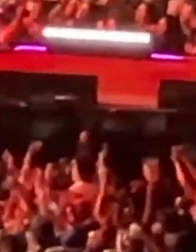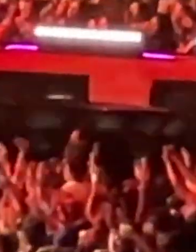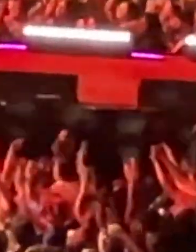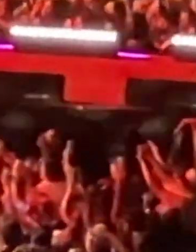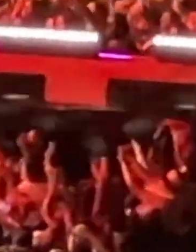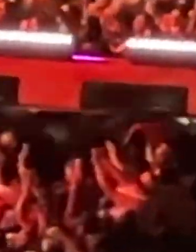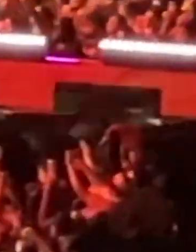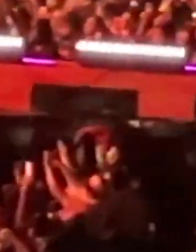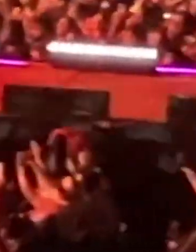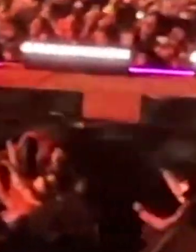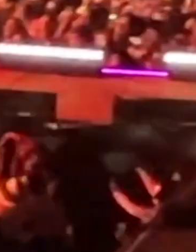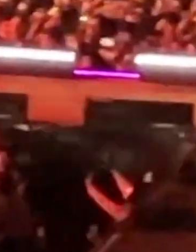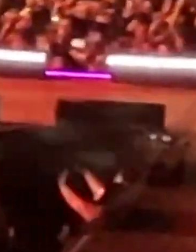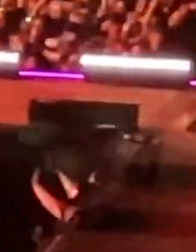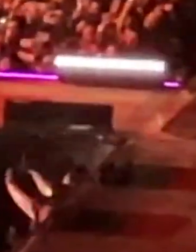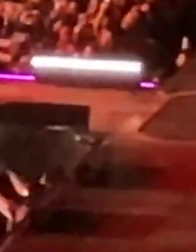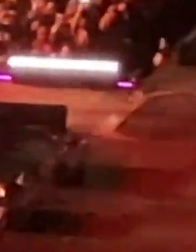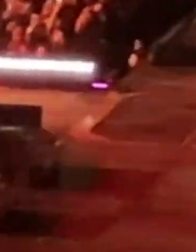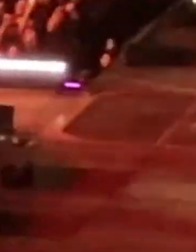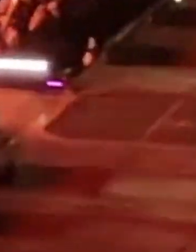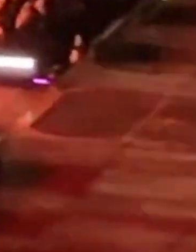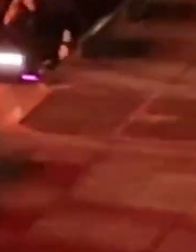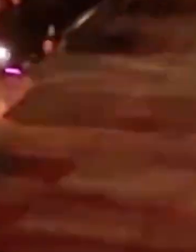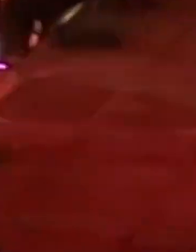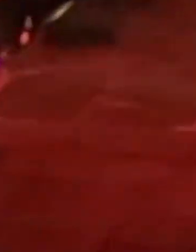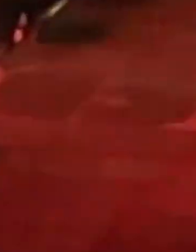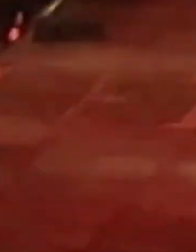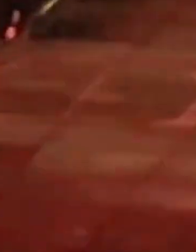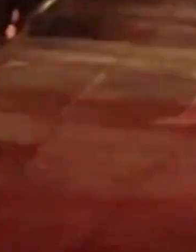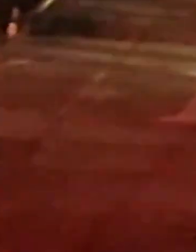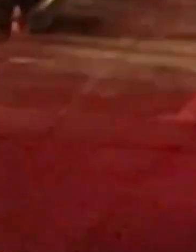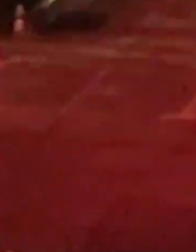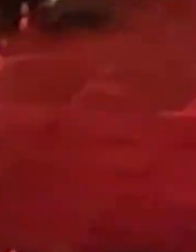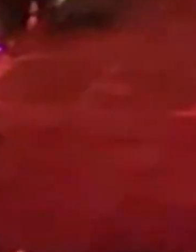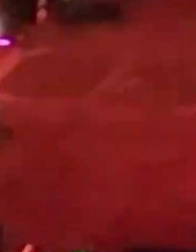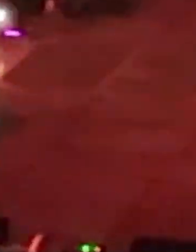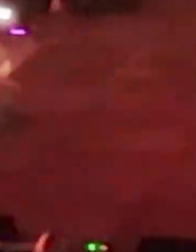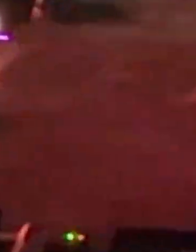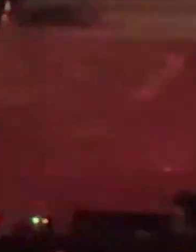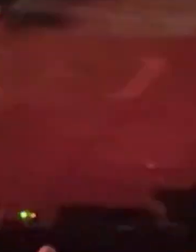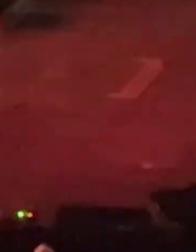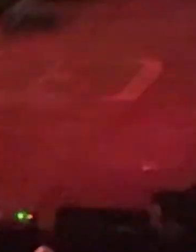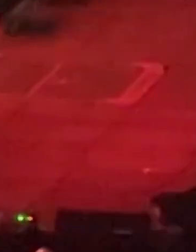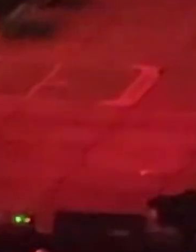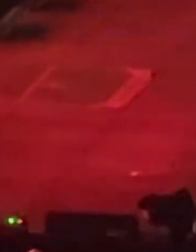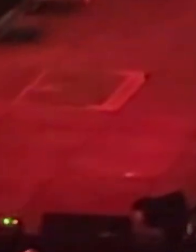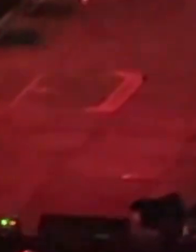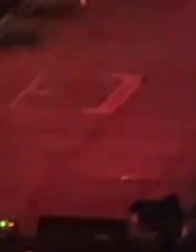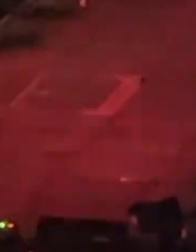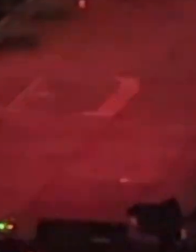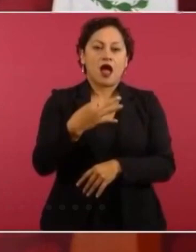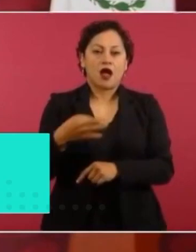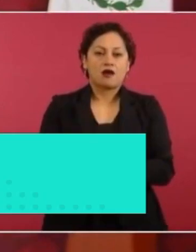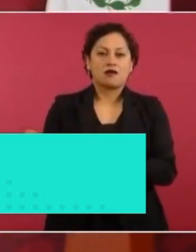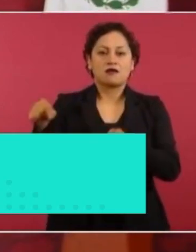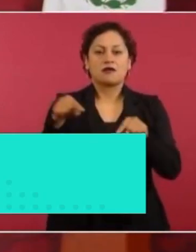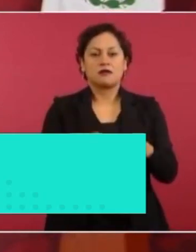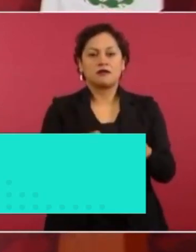cantante Cristian Nodal ha ofrecido un concierto en el Zócalo de manera gratuita, pero informó que todavía se está